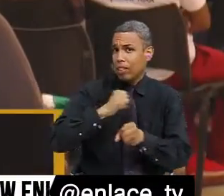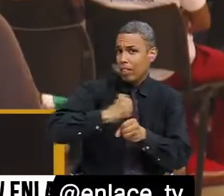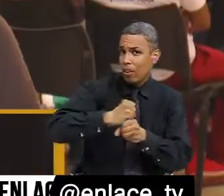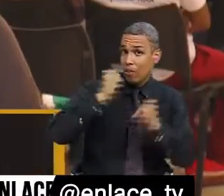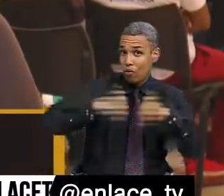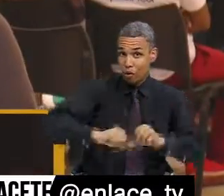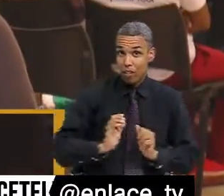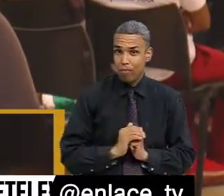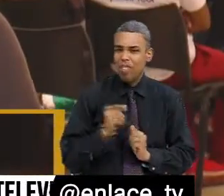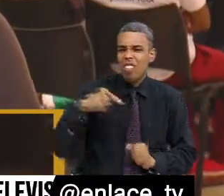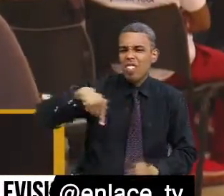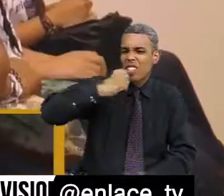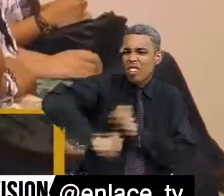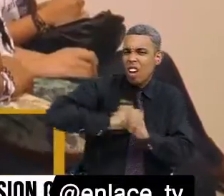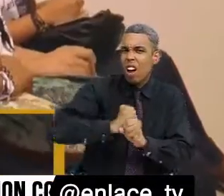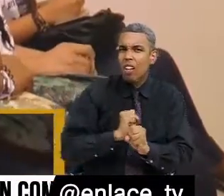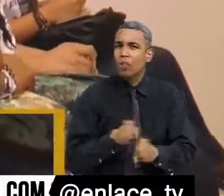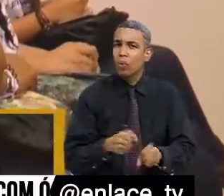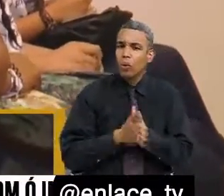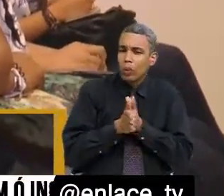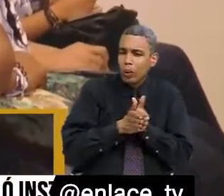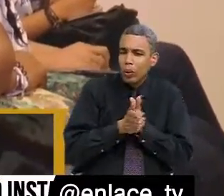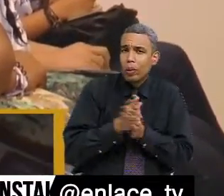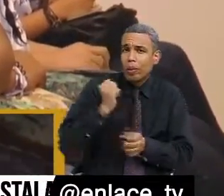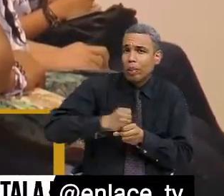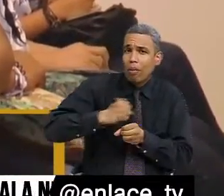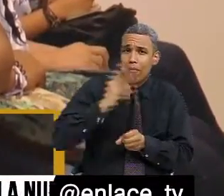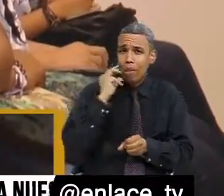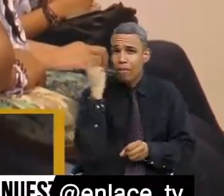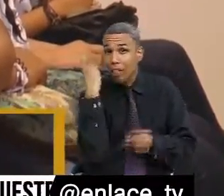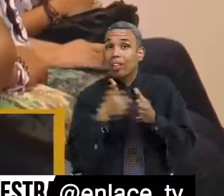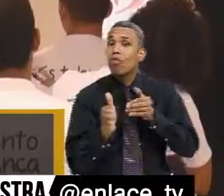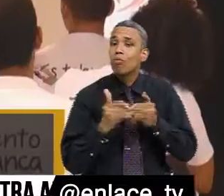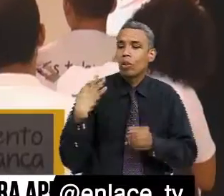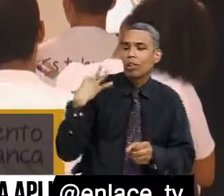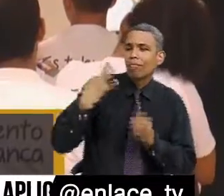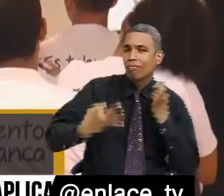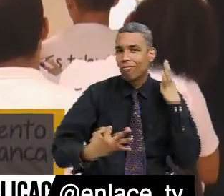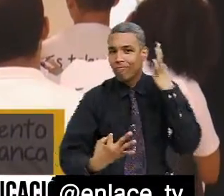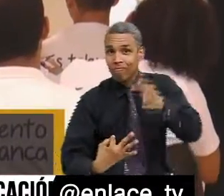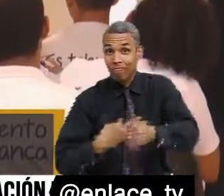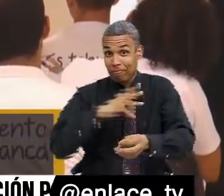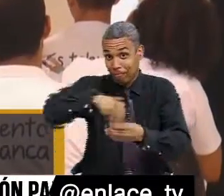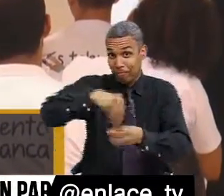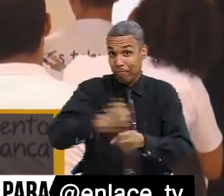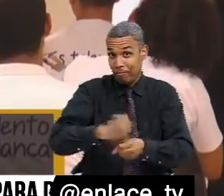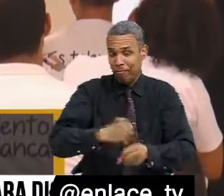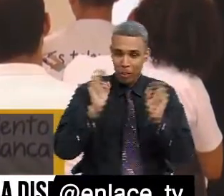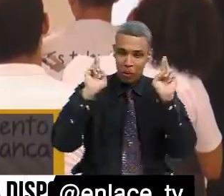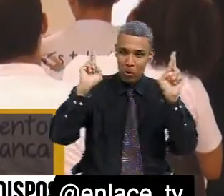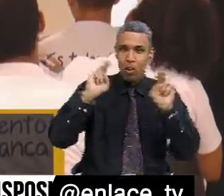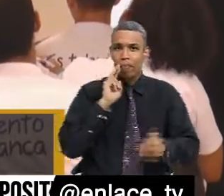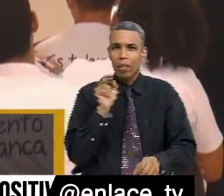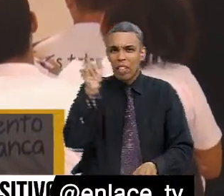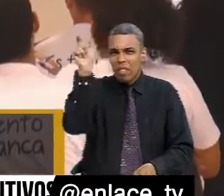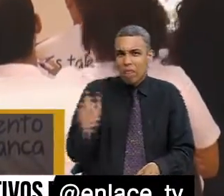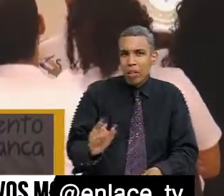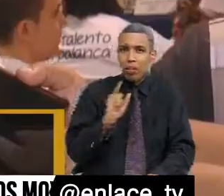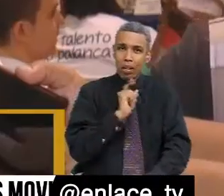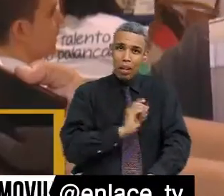año se pueda cumplir la meta en materia del primer empleo para la juventud en Barranca Bermeja. El viceministro, por supuesto, no dudó en responderle a